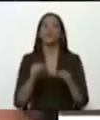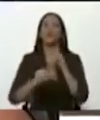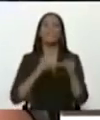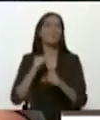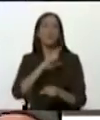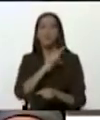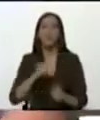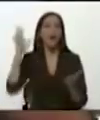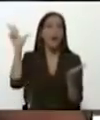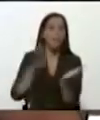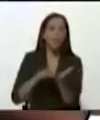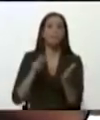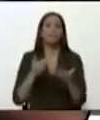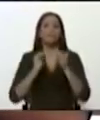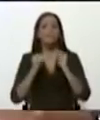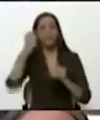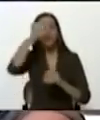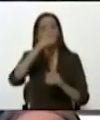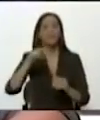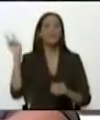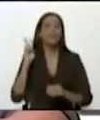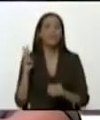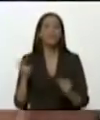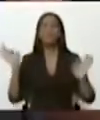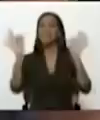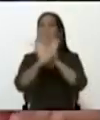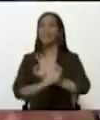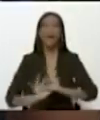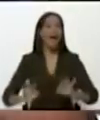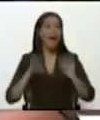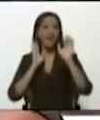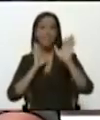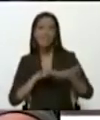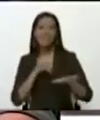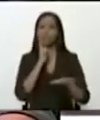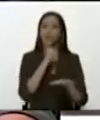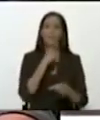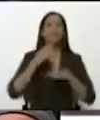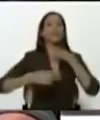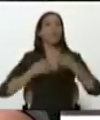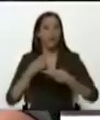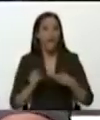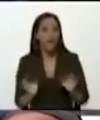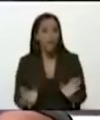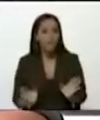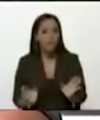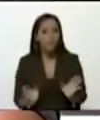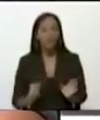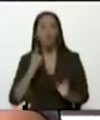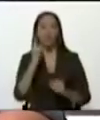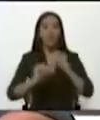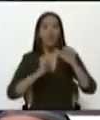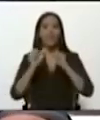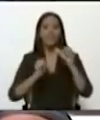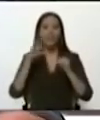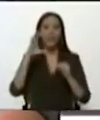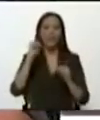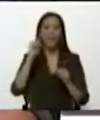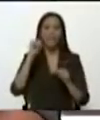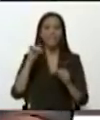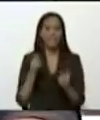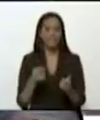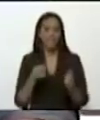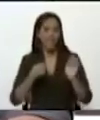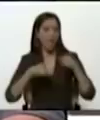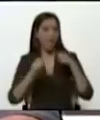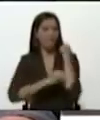aprobación moral del pueblo de Venezuela ni de nadie que se llame revolucionario. Un colectivo en Katia que bachaquee